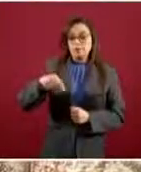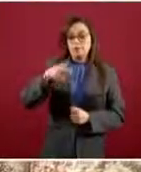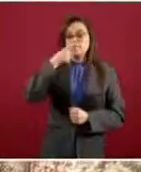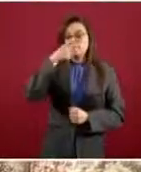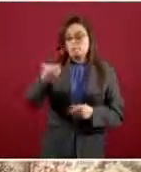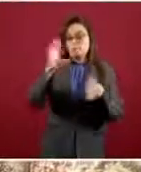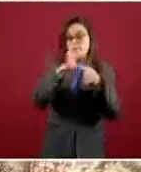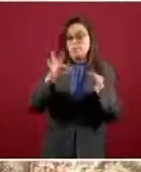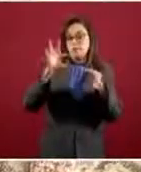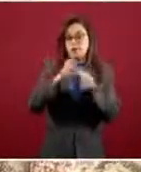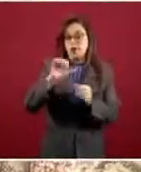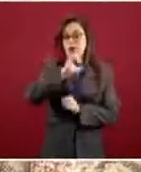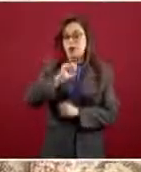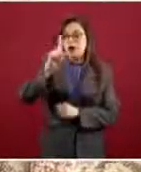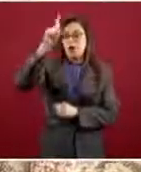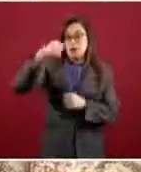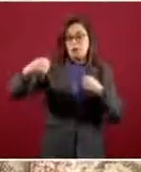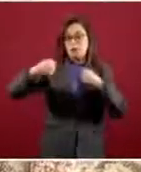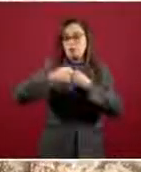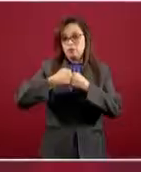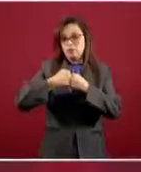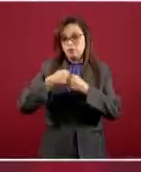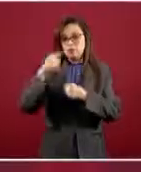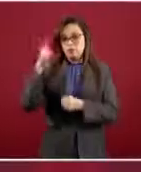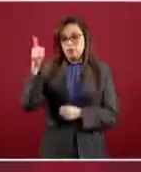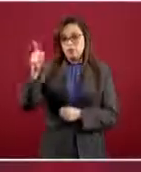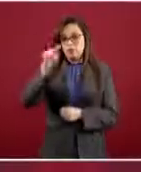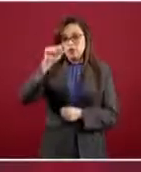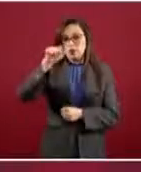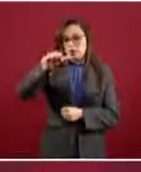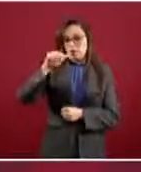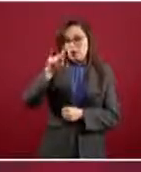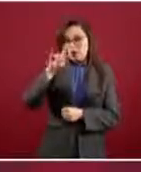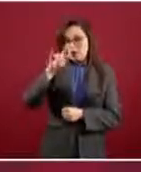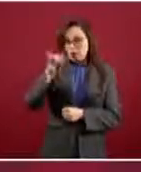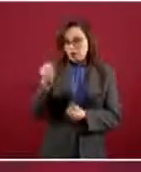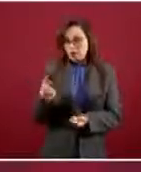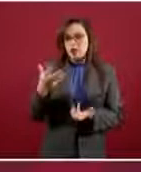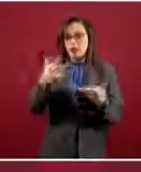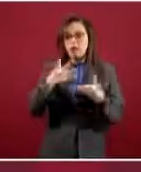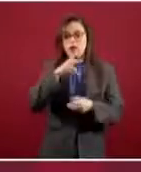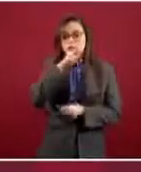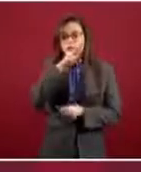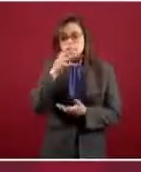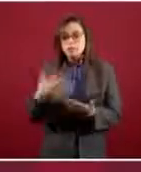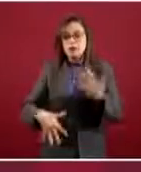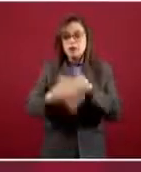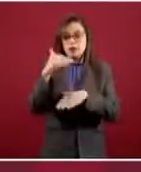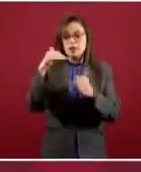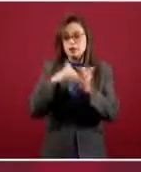frontera de Tamaulipas y la preocupación de que haya 15,000 viajes en